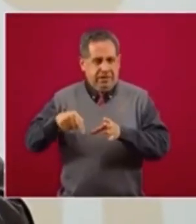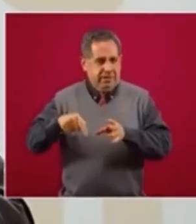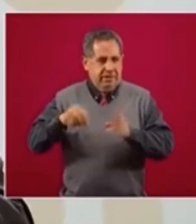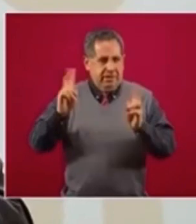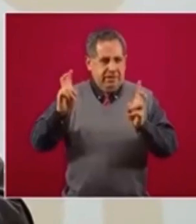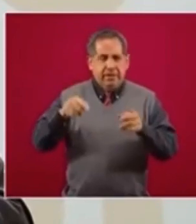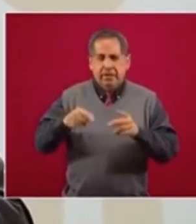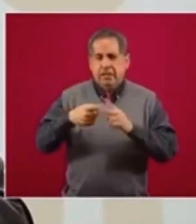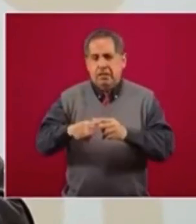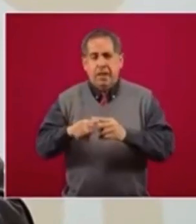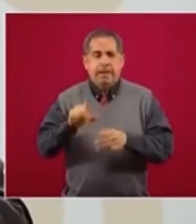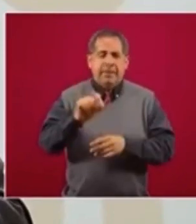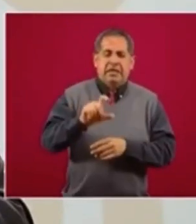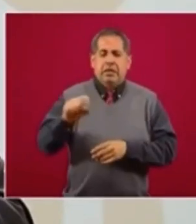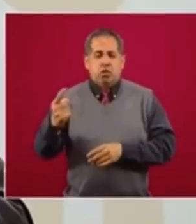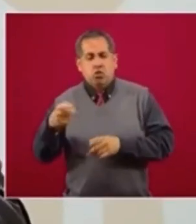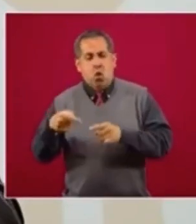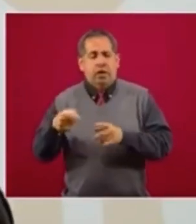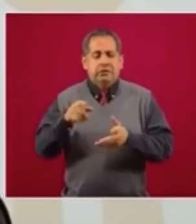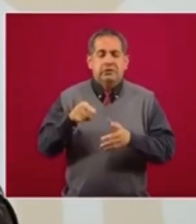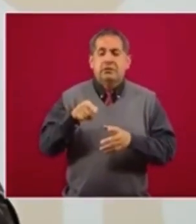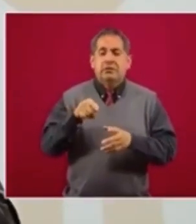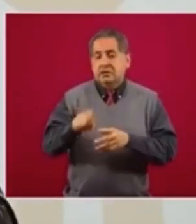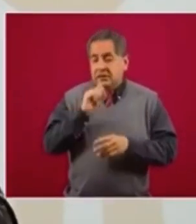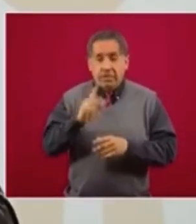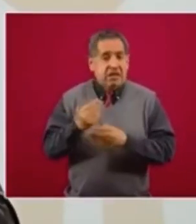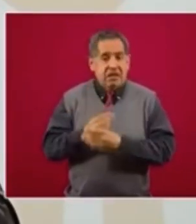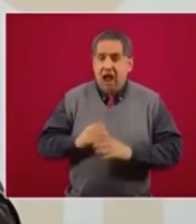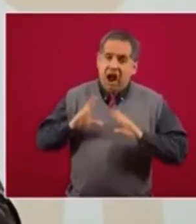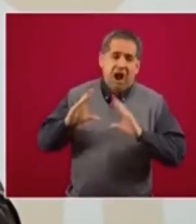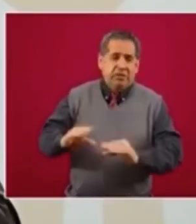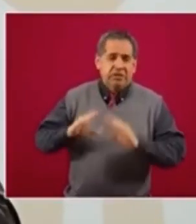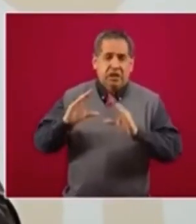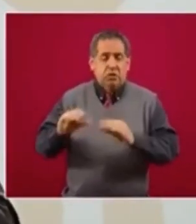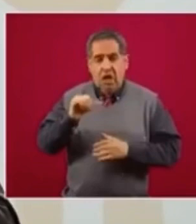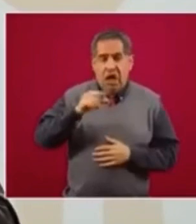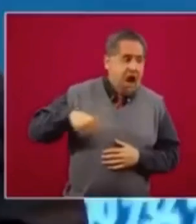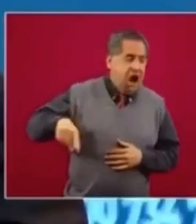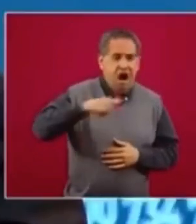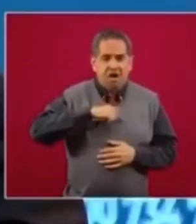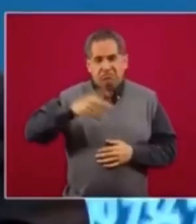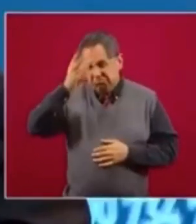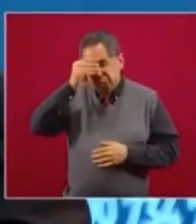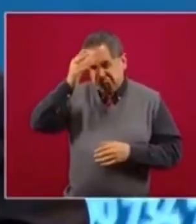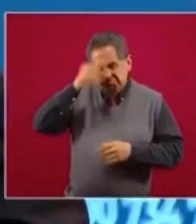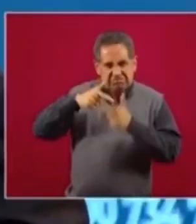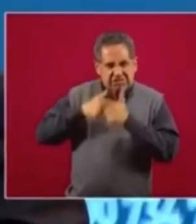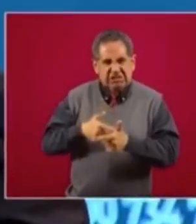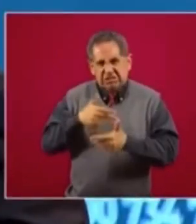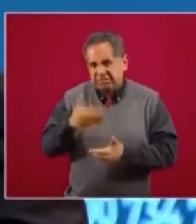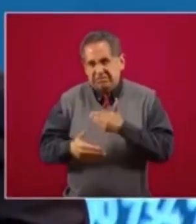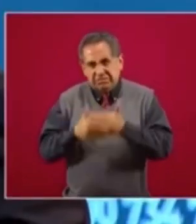el inicio escolar 2021, también capacitación para poder seguir en esta